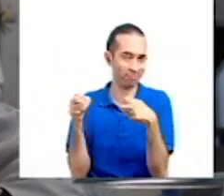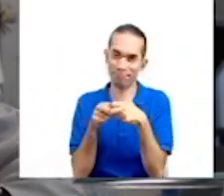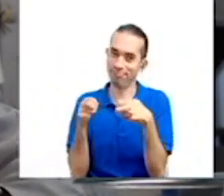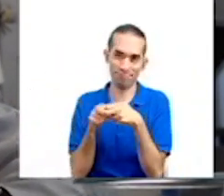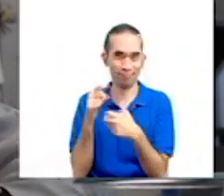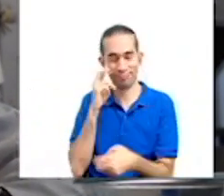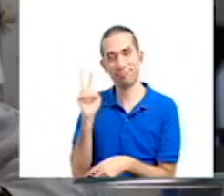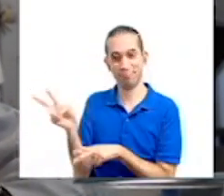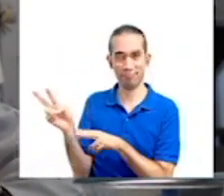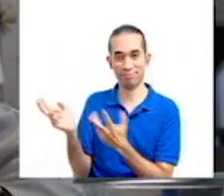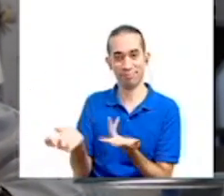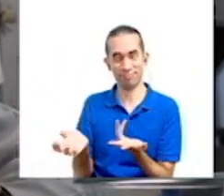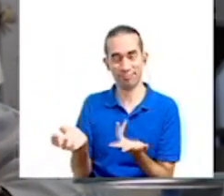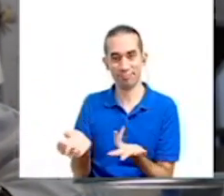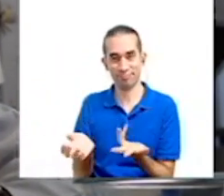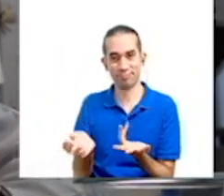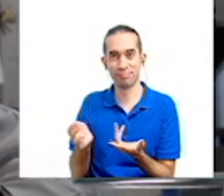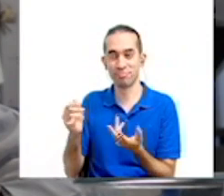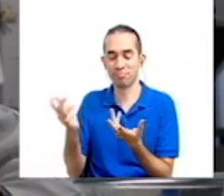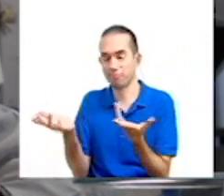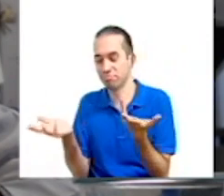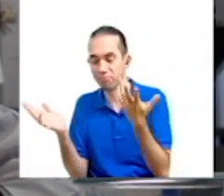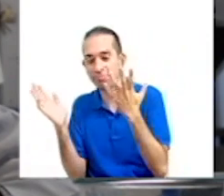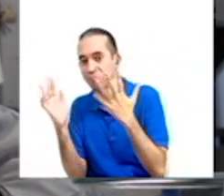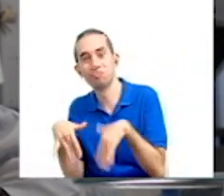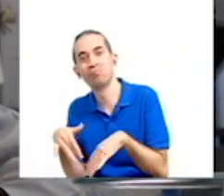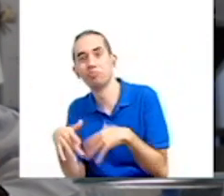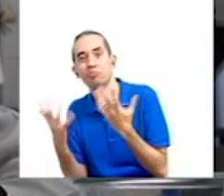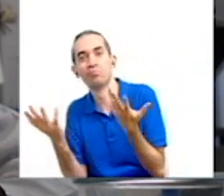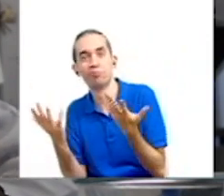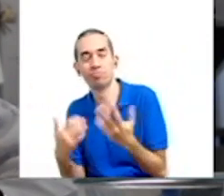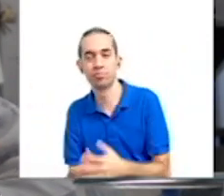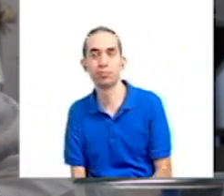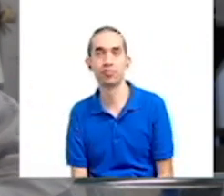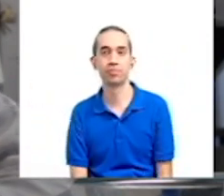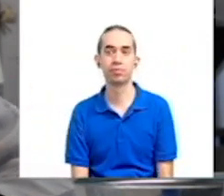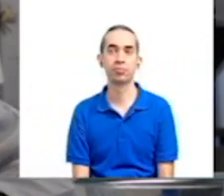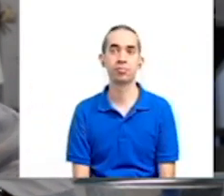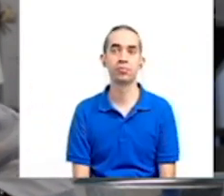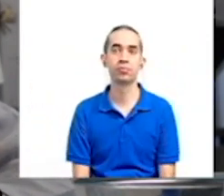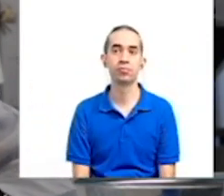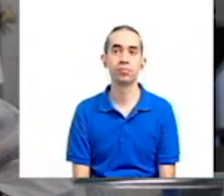¿Ven? En solo la sal no se conduce la electricidad.